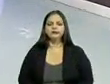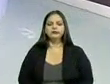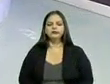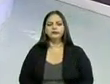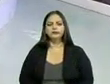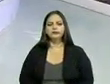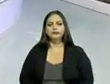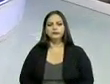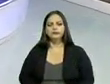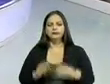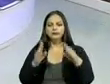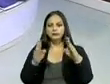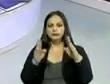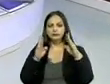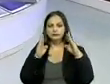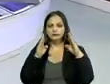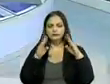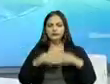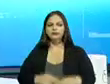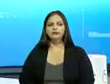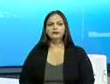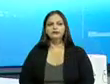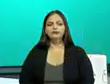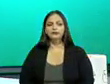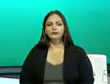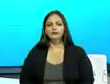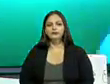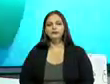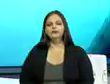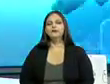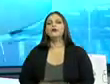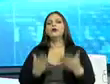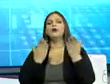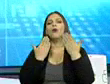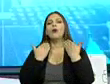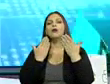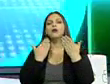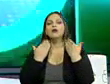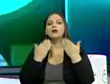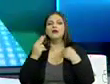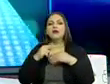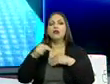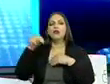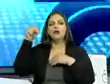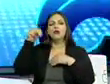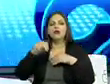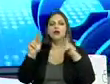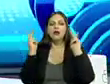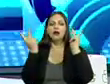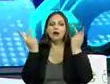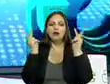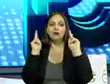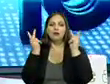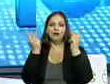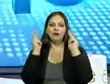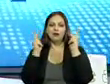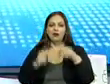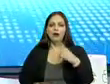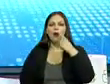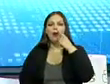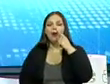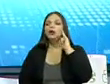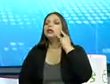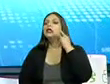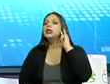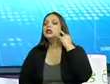Y presten mucha atención, capturan a un vendedor de gas acusado de violar a una menor de 4 años de edad. El hecho se registró